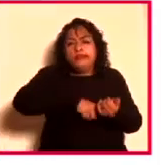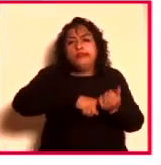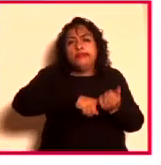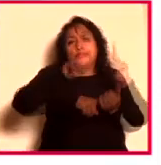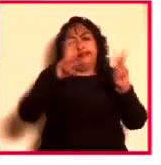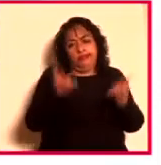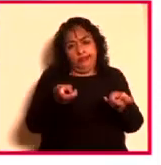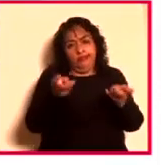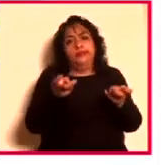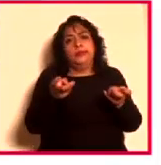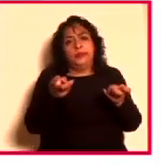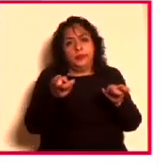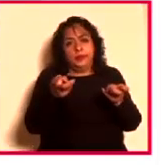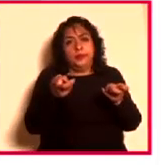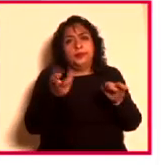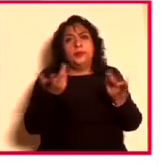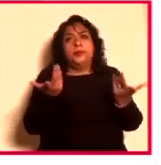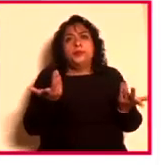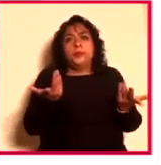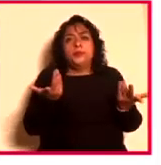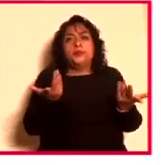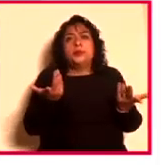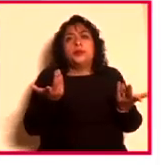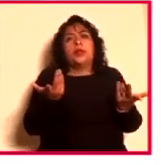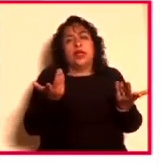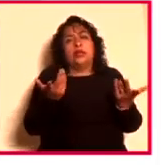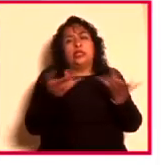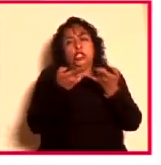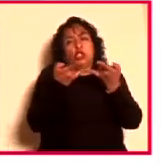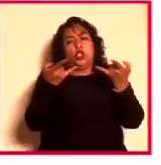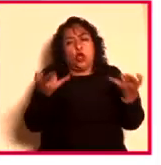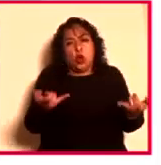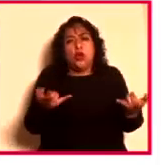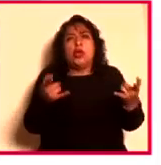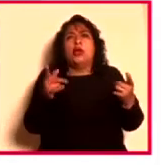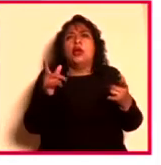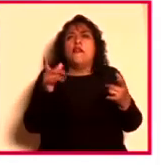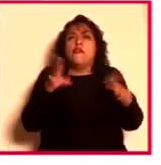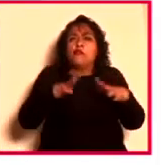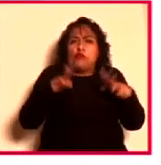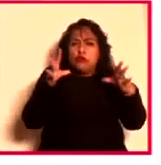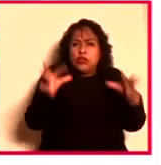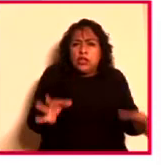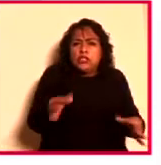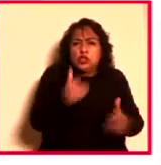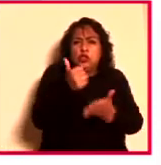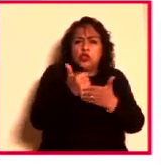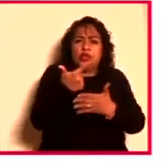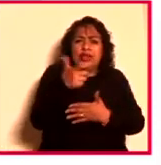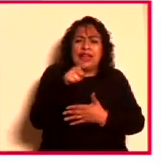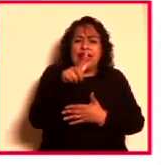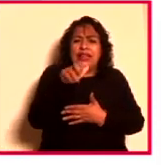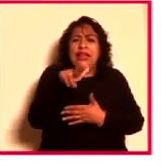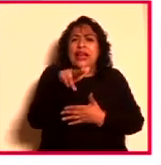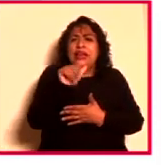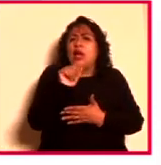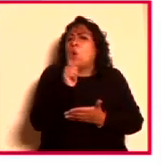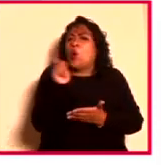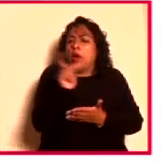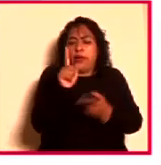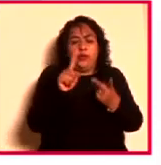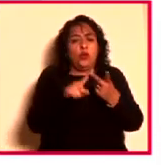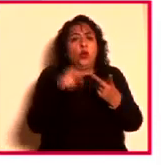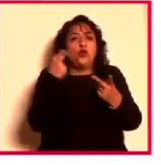principalmente lo que es algo histórico. ¿Cuándo se funda la ciudad de Galeana? ¿Qué nombres ha tenido